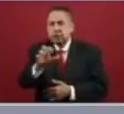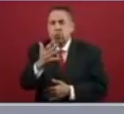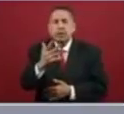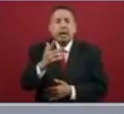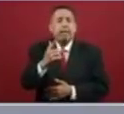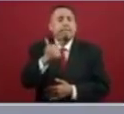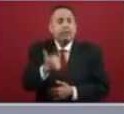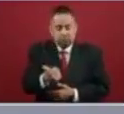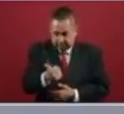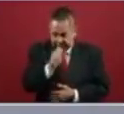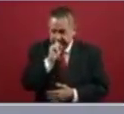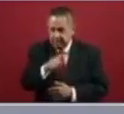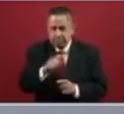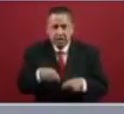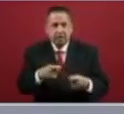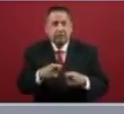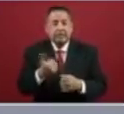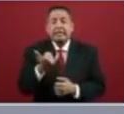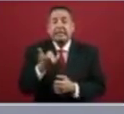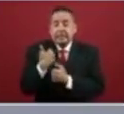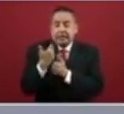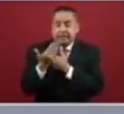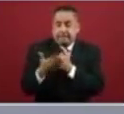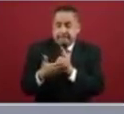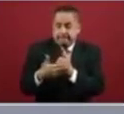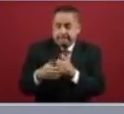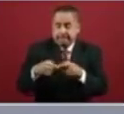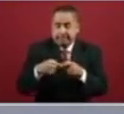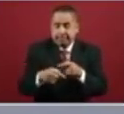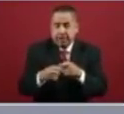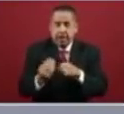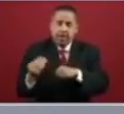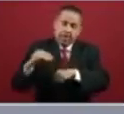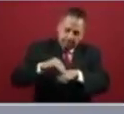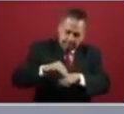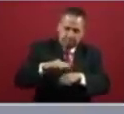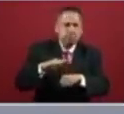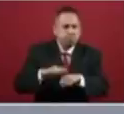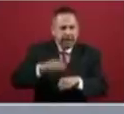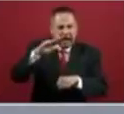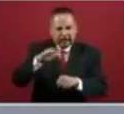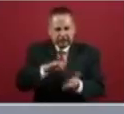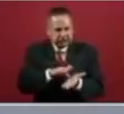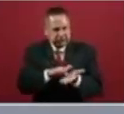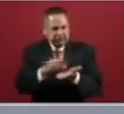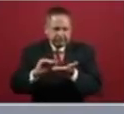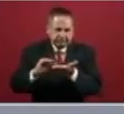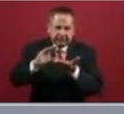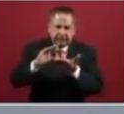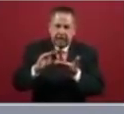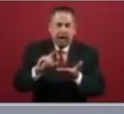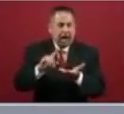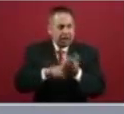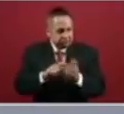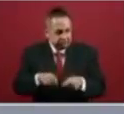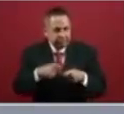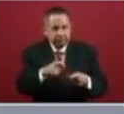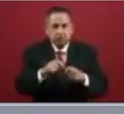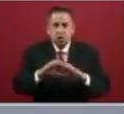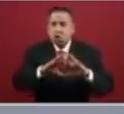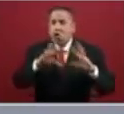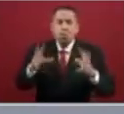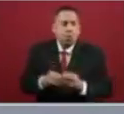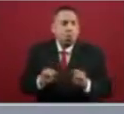2,550 pesos y pronto se ampliará este apoyo a 1,000,000